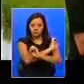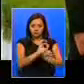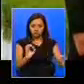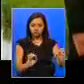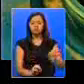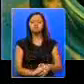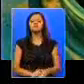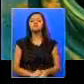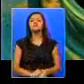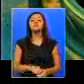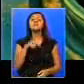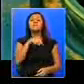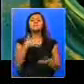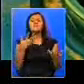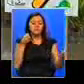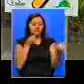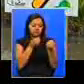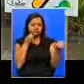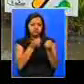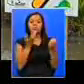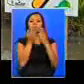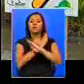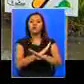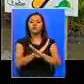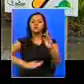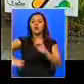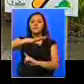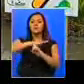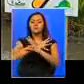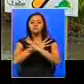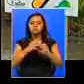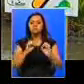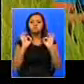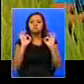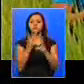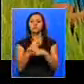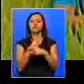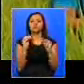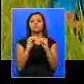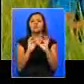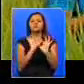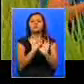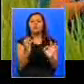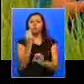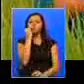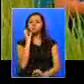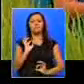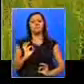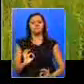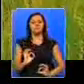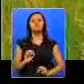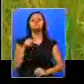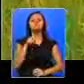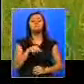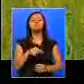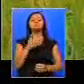plantas. Con ellos se mejorará la protección al medio ambiente y se lograrán productos agrícolas más sanos y nutritivos, adecuados